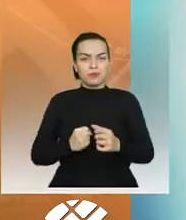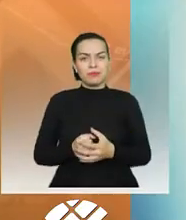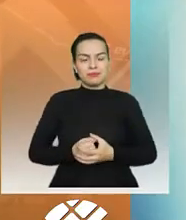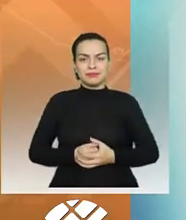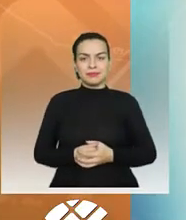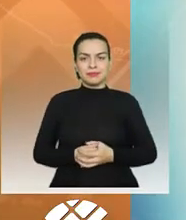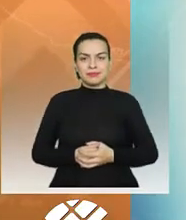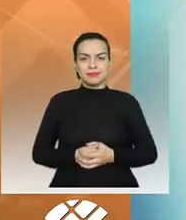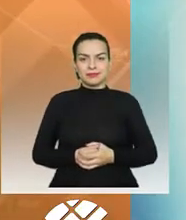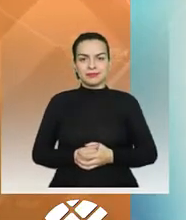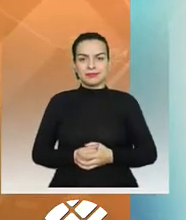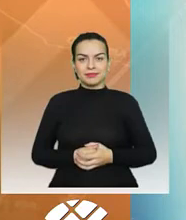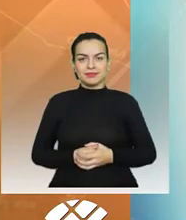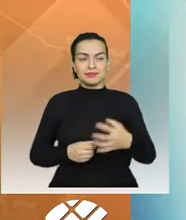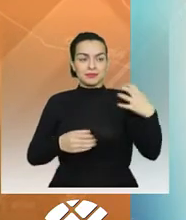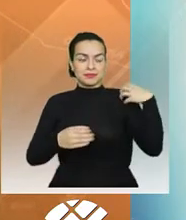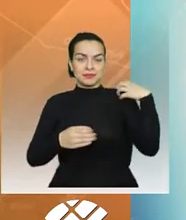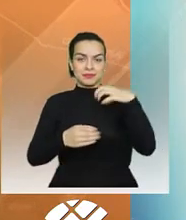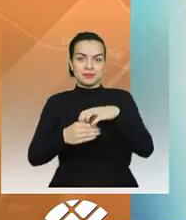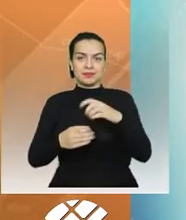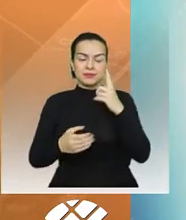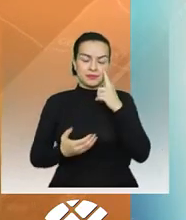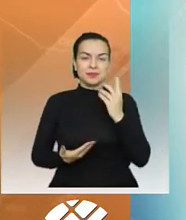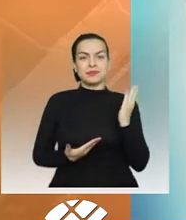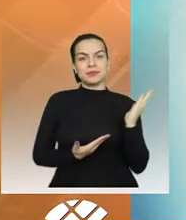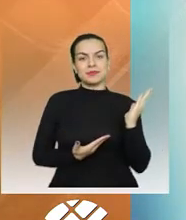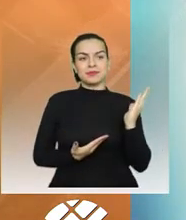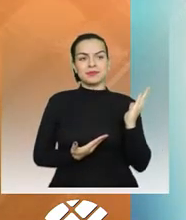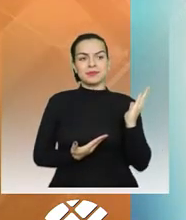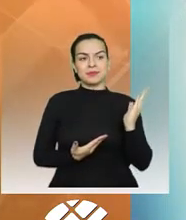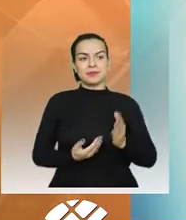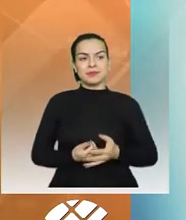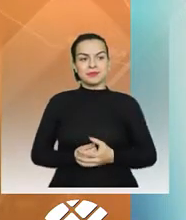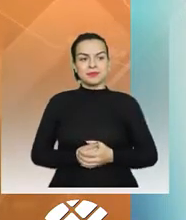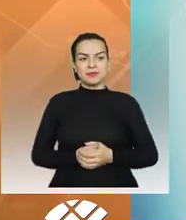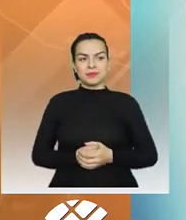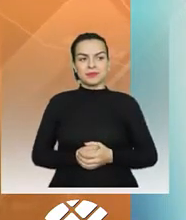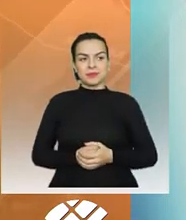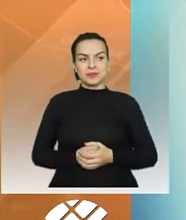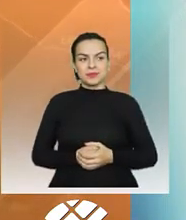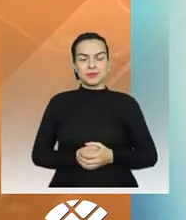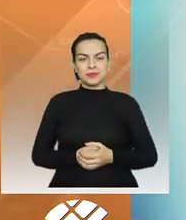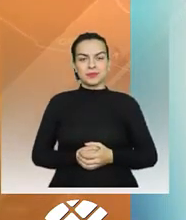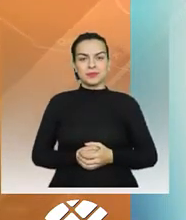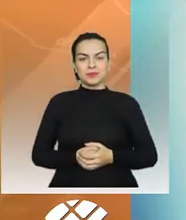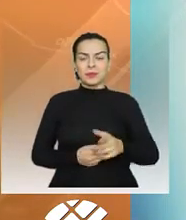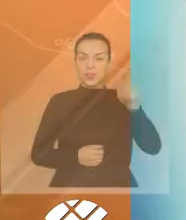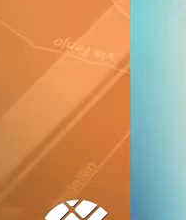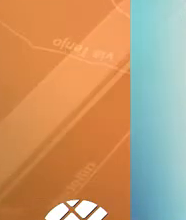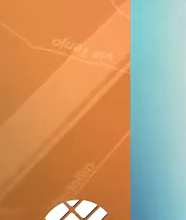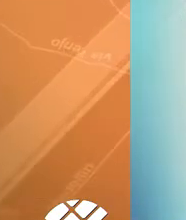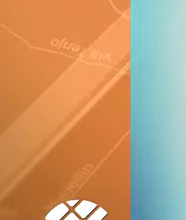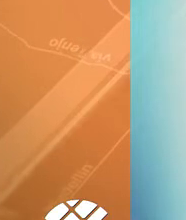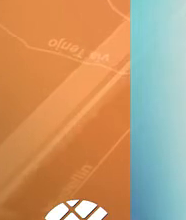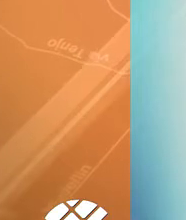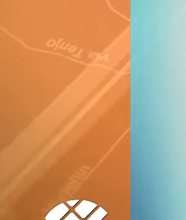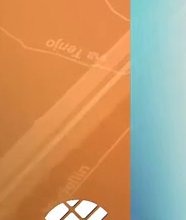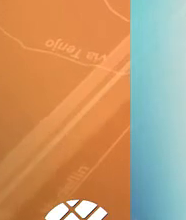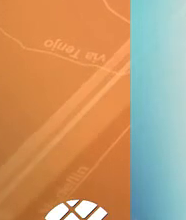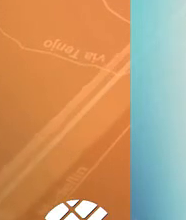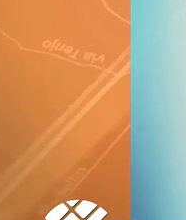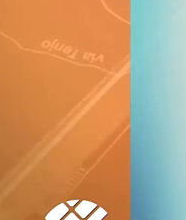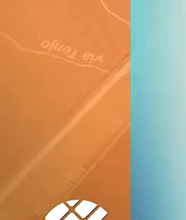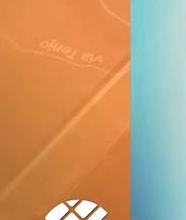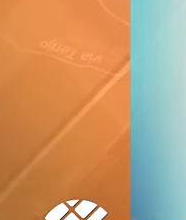En Ciudad Bolívar habrá un corte de energía en el barrio Estrella del Sur. En Fontibón, en los barrios Brisas Aldea, Franco, La